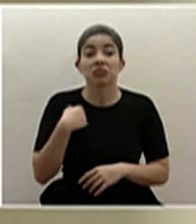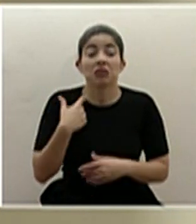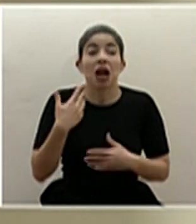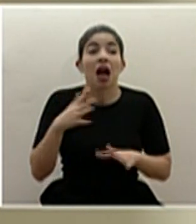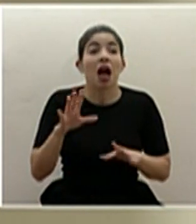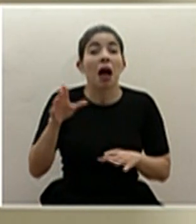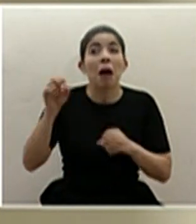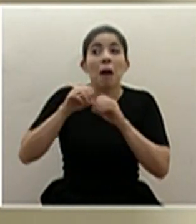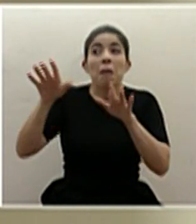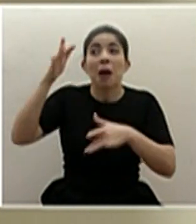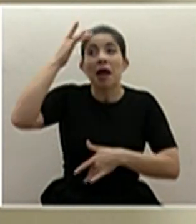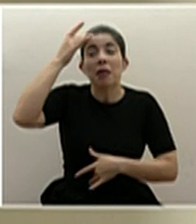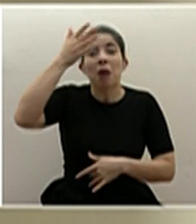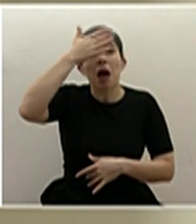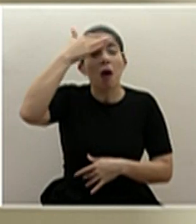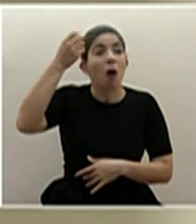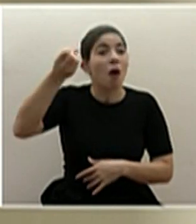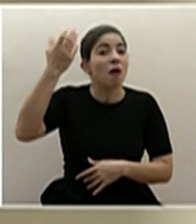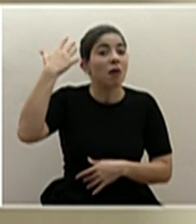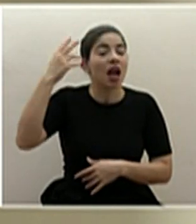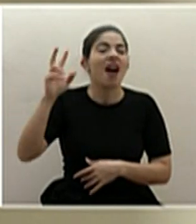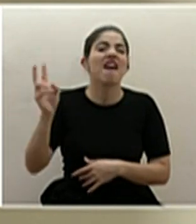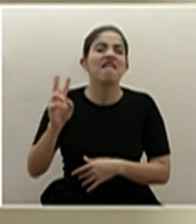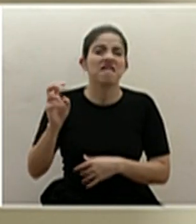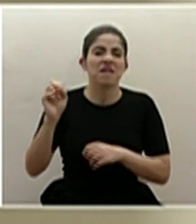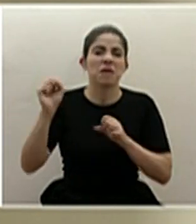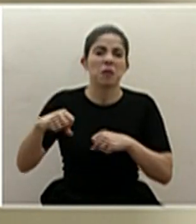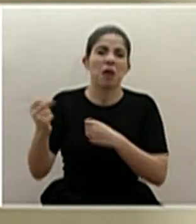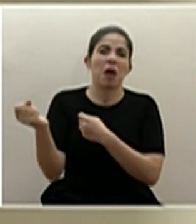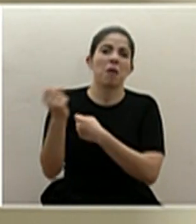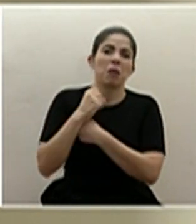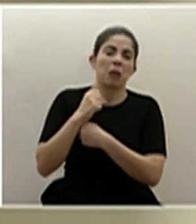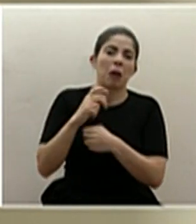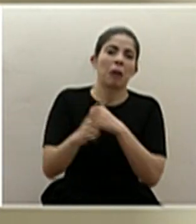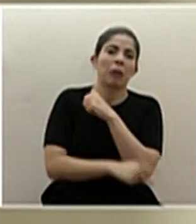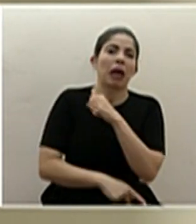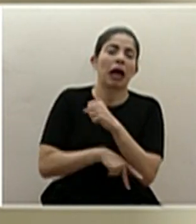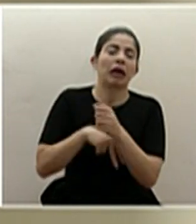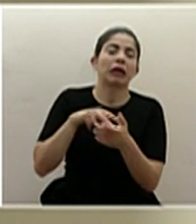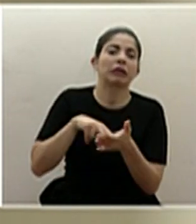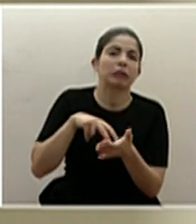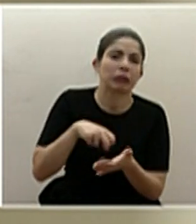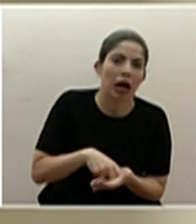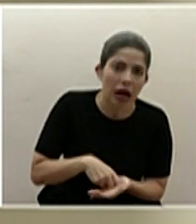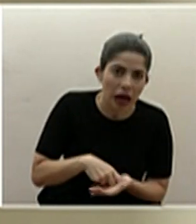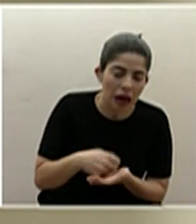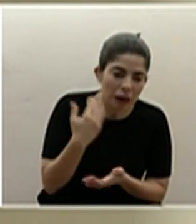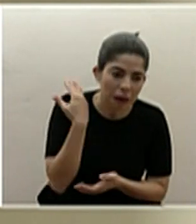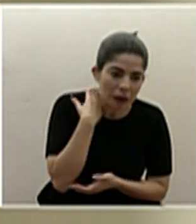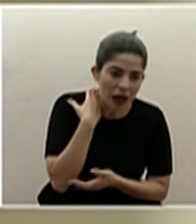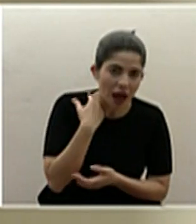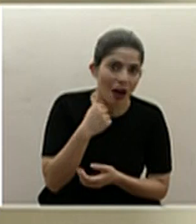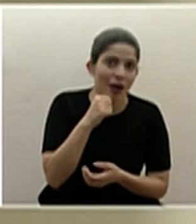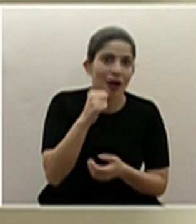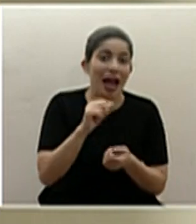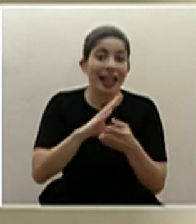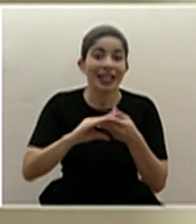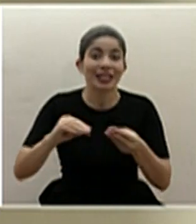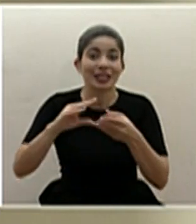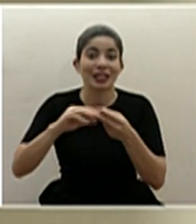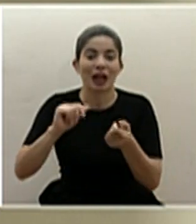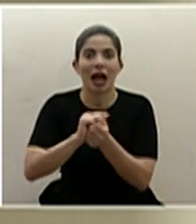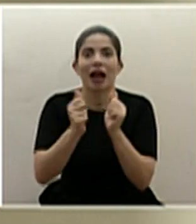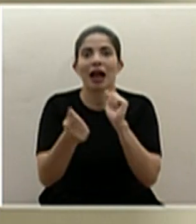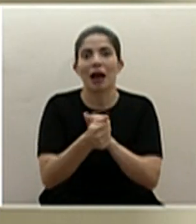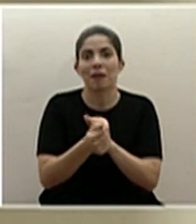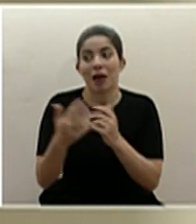en medio de esta pandemia, el virus nos puede arrodillar como país y que no estemos contando la historia que estamos contando hasta